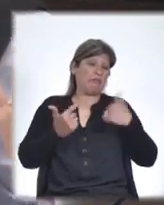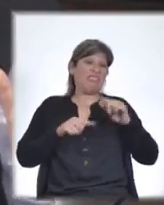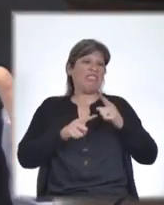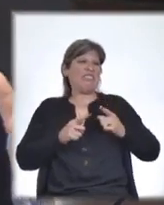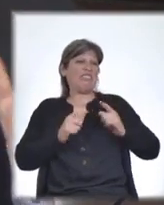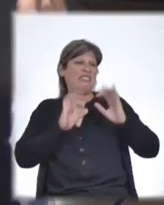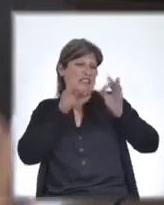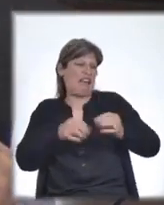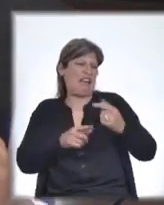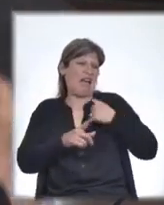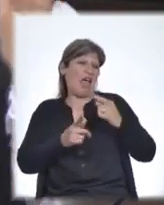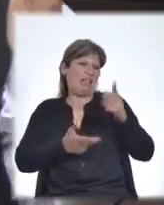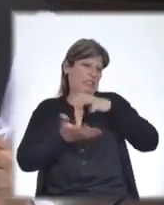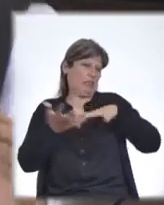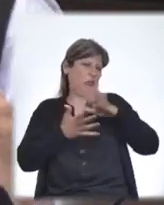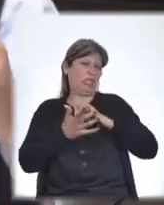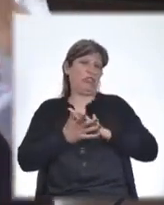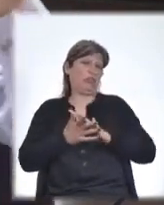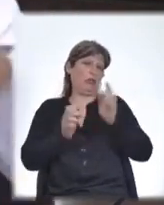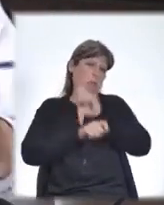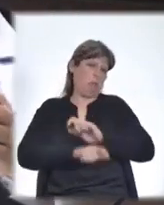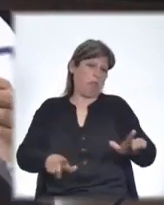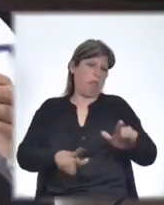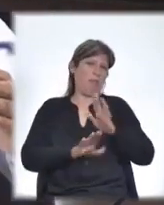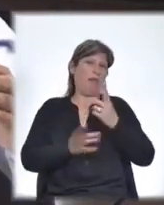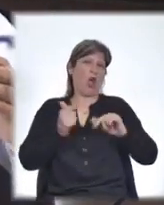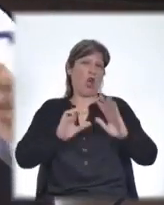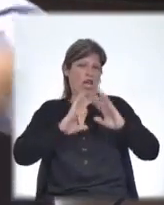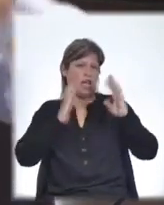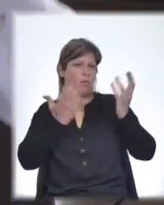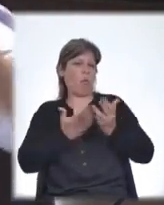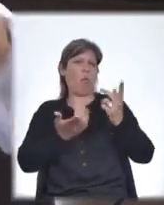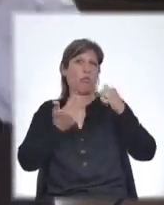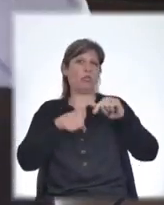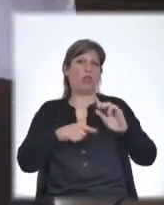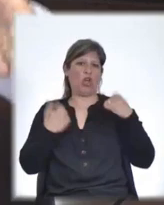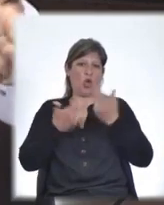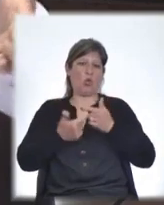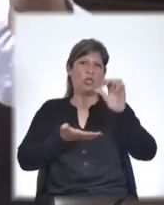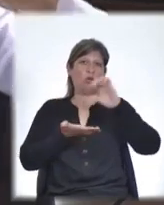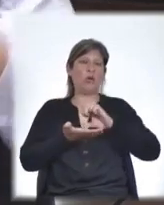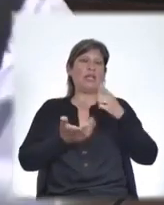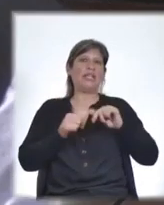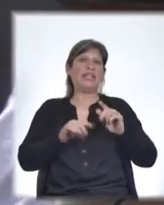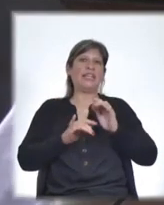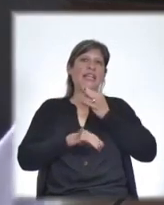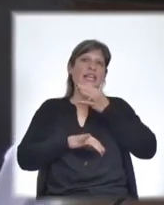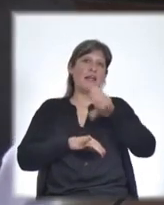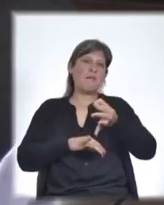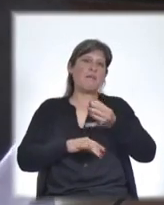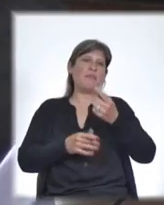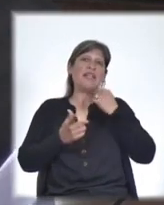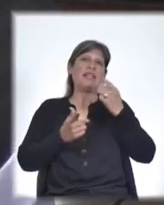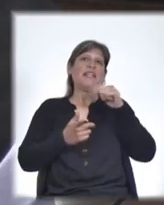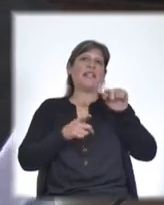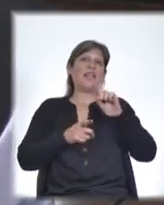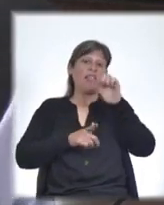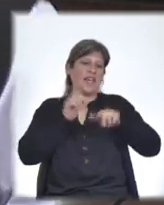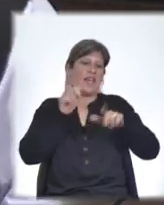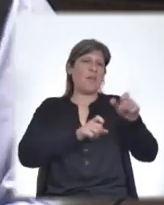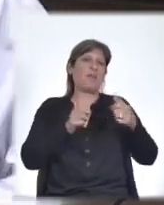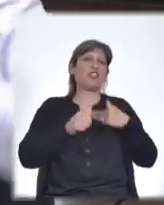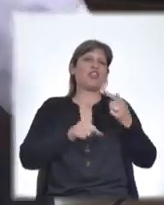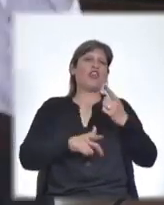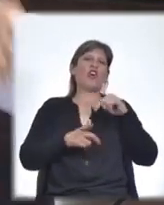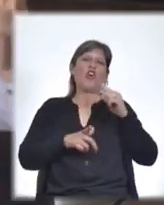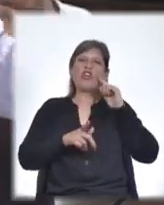más absoluto en nuestro país, en nuestro continente y en el mundo, el mensaje del gobierno es que la gente viva de las migajas que